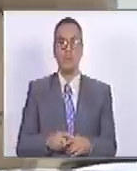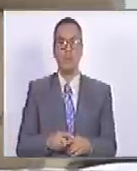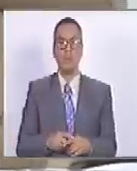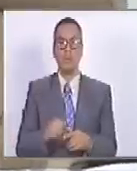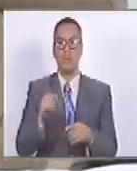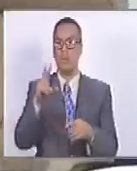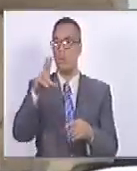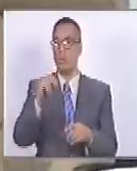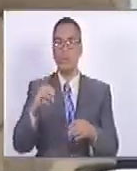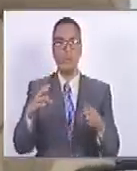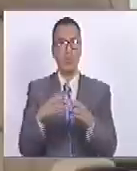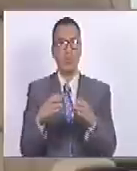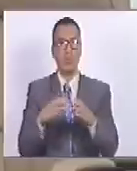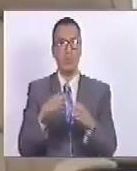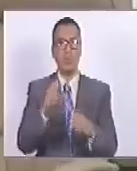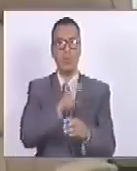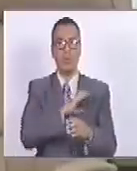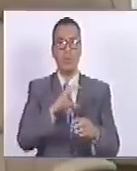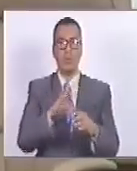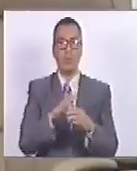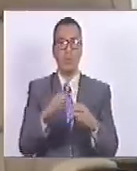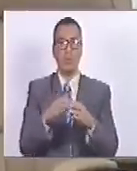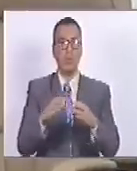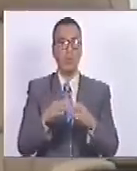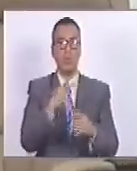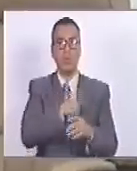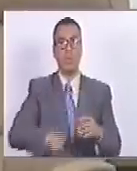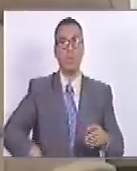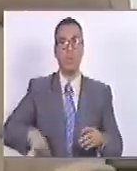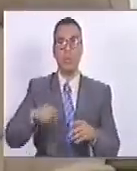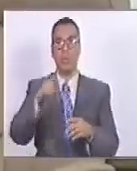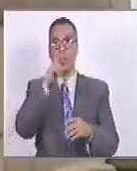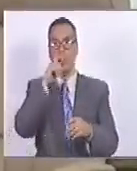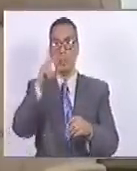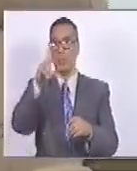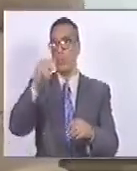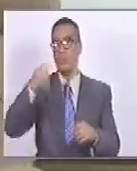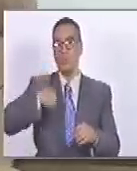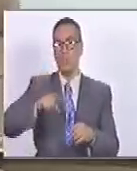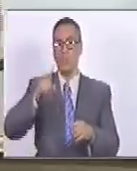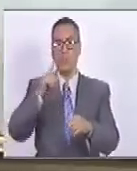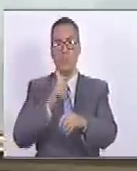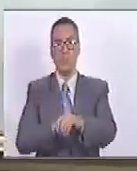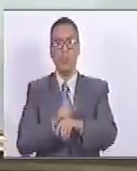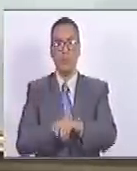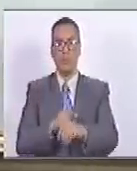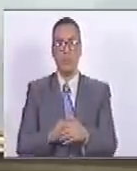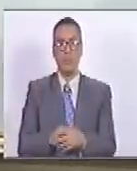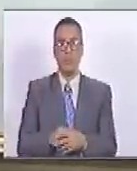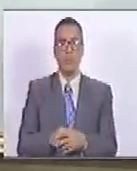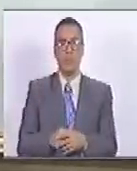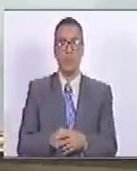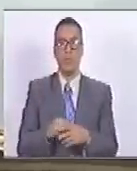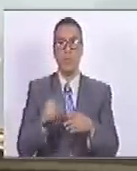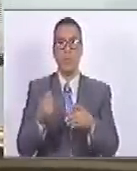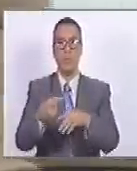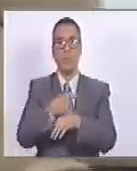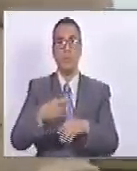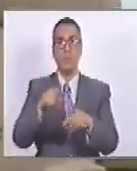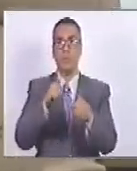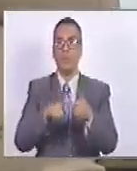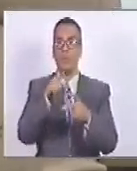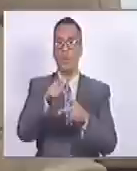Entonces lo dijeron al presidente constitucional de la República, el presidente Maduro, dijeron que no tenían tiempo. Se sacaron tiempo de su